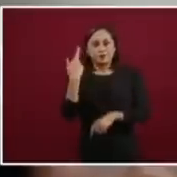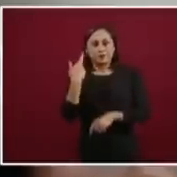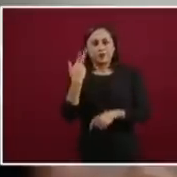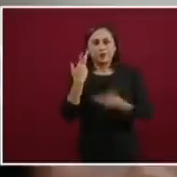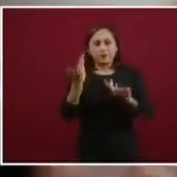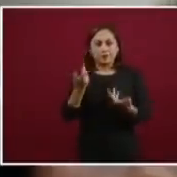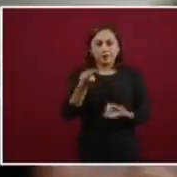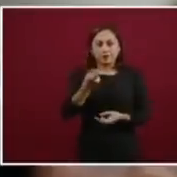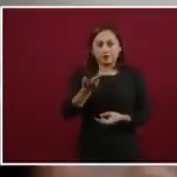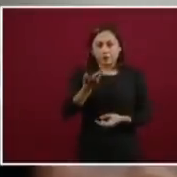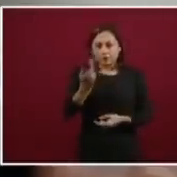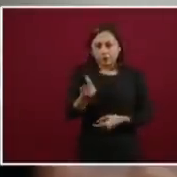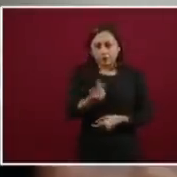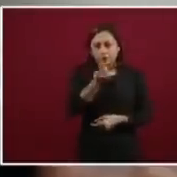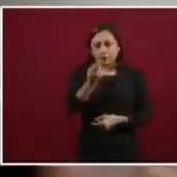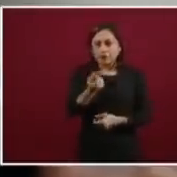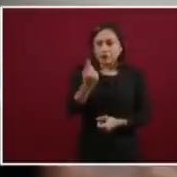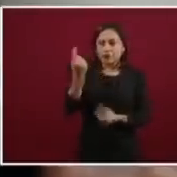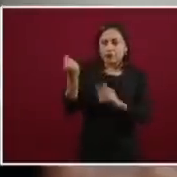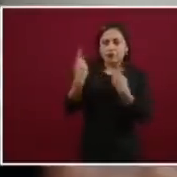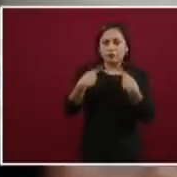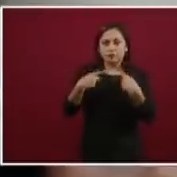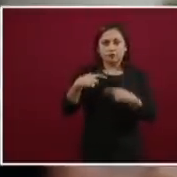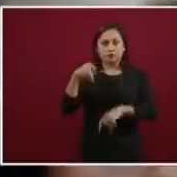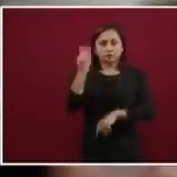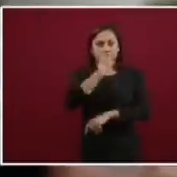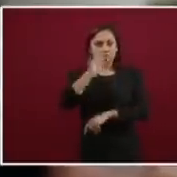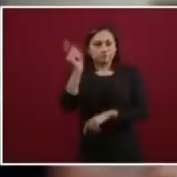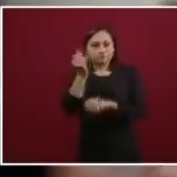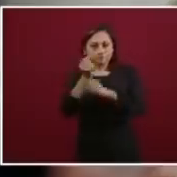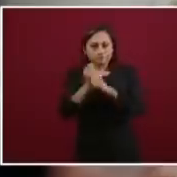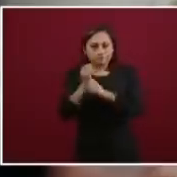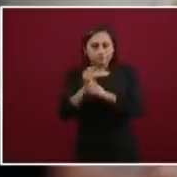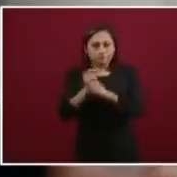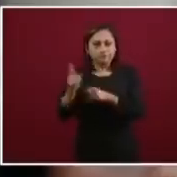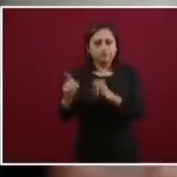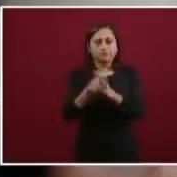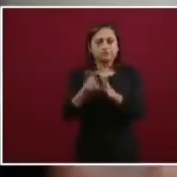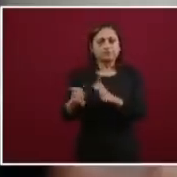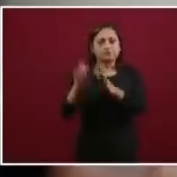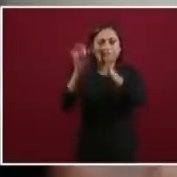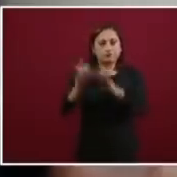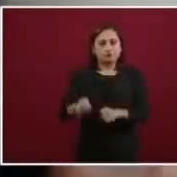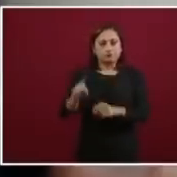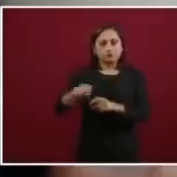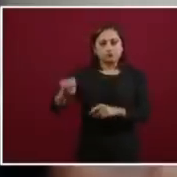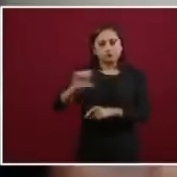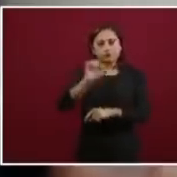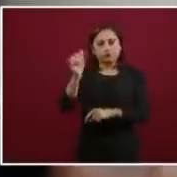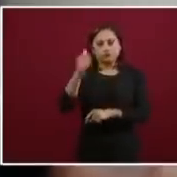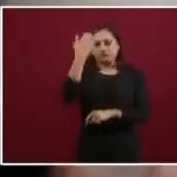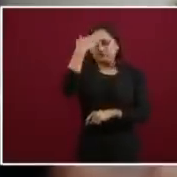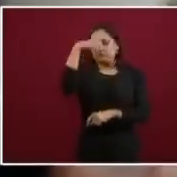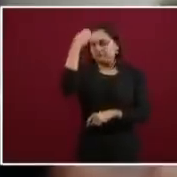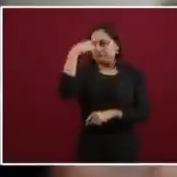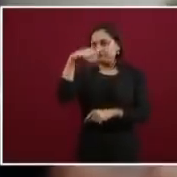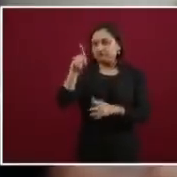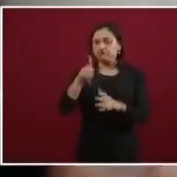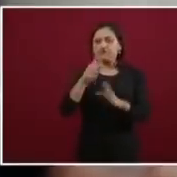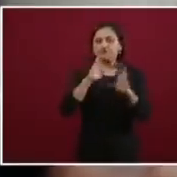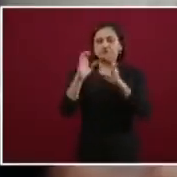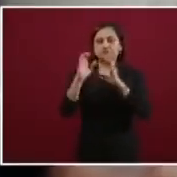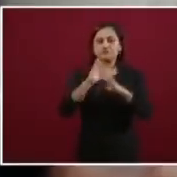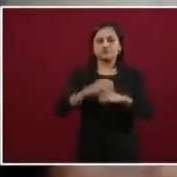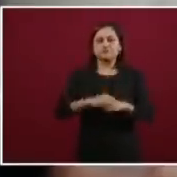algunos analistas comentócratas periodistas legítimos y teachers de la comunicación dudaron